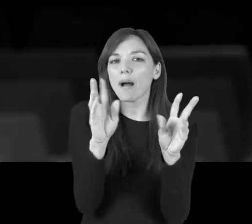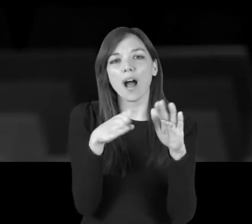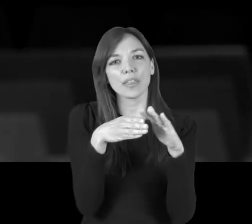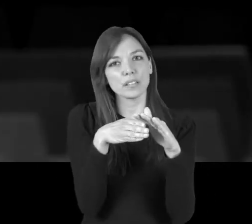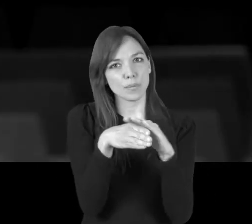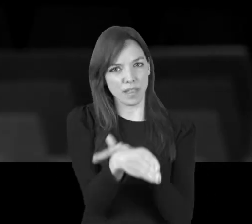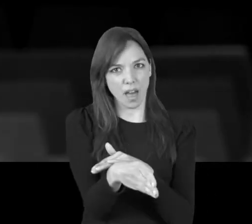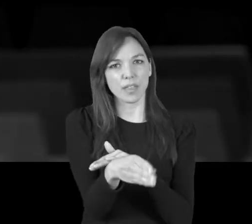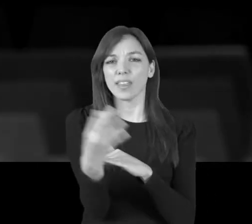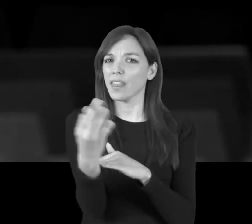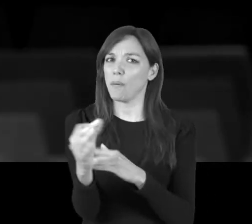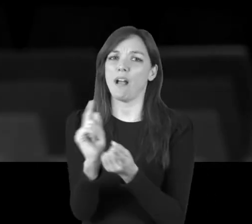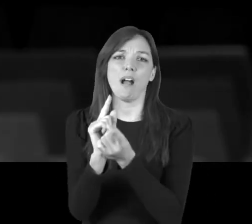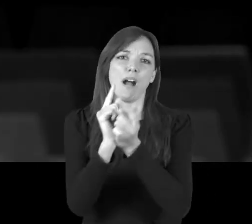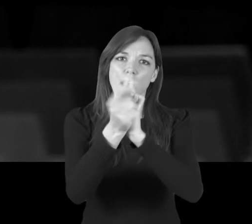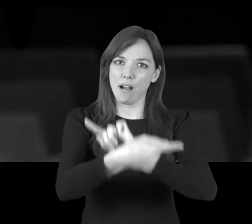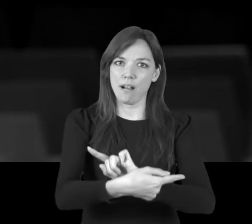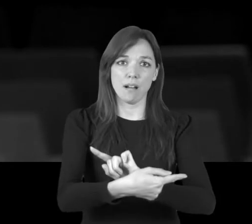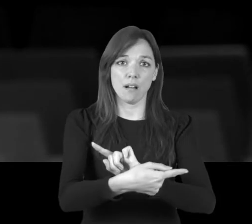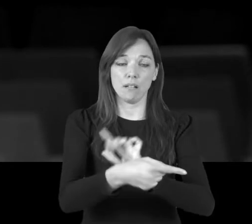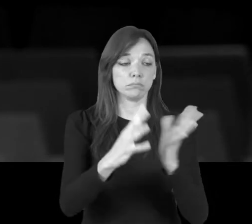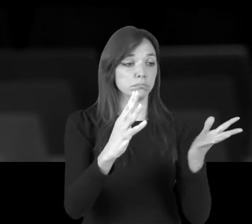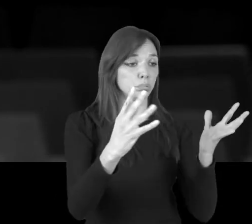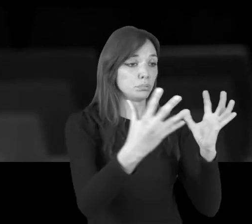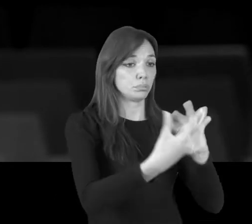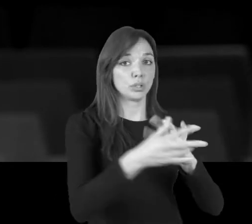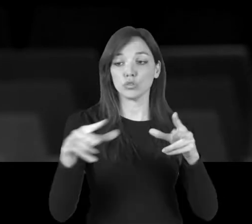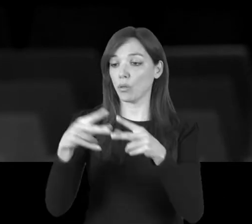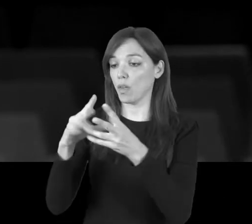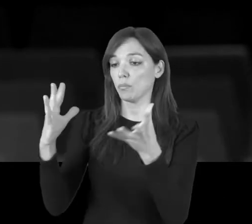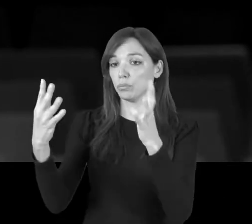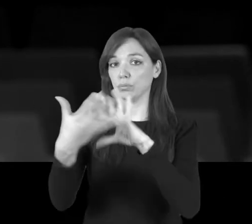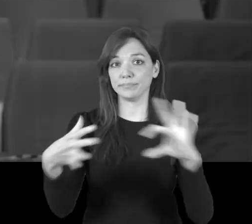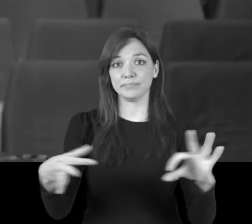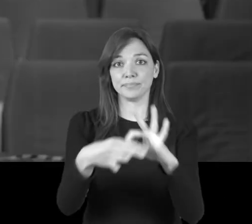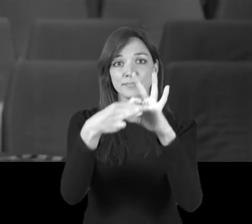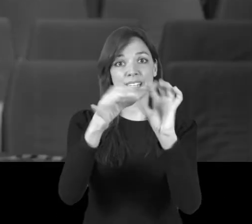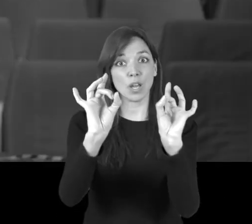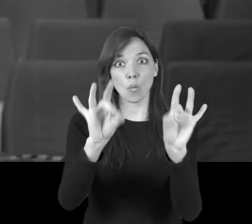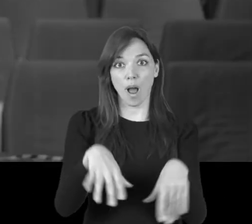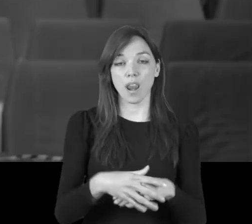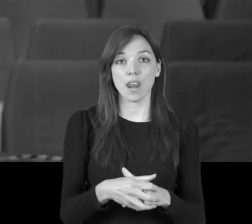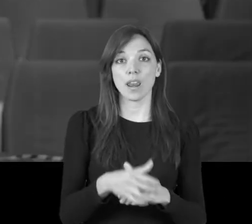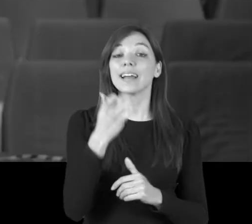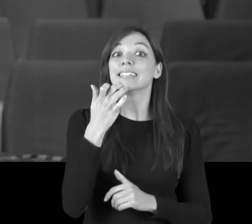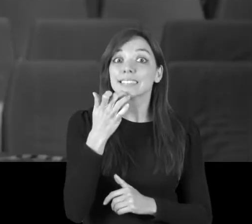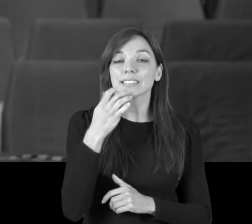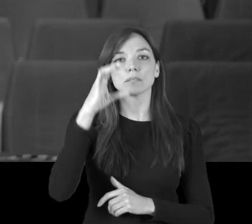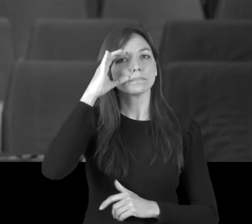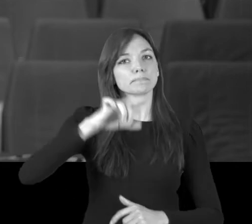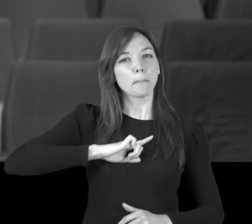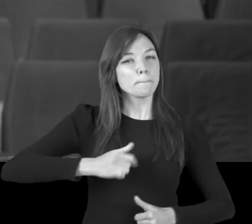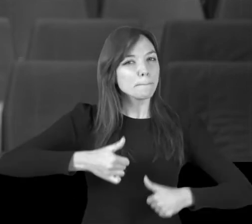la accesibilidad tiene que evolucionar al mismo tiempo que evoluciona la sociedad. Si nos escucharan un poquito más a